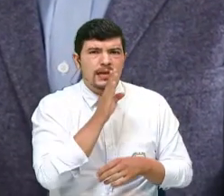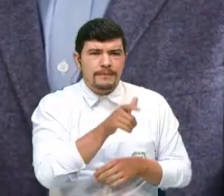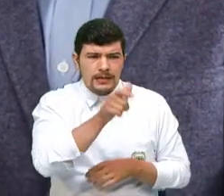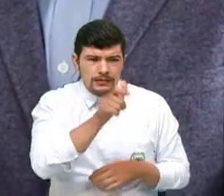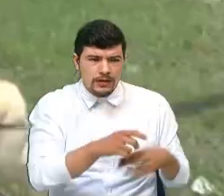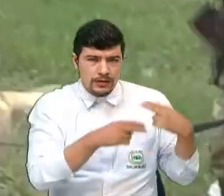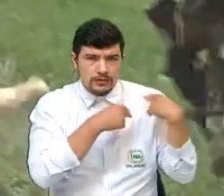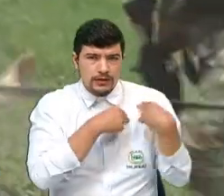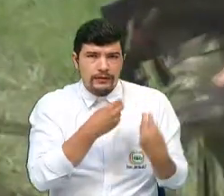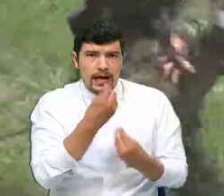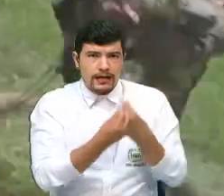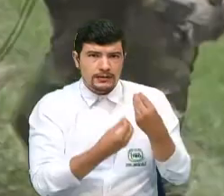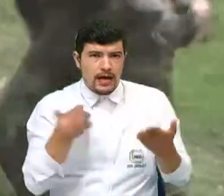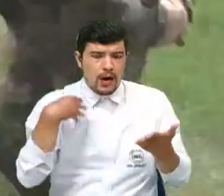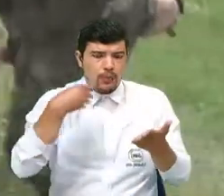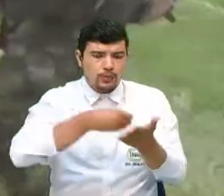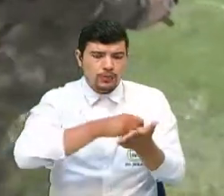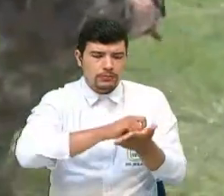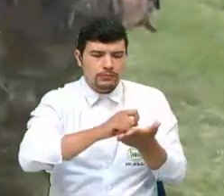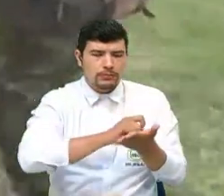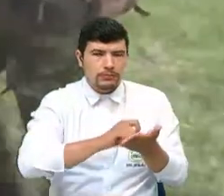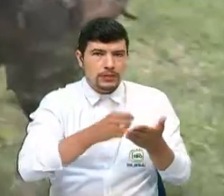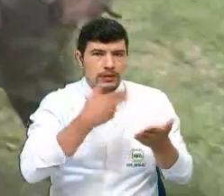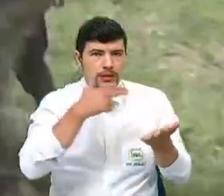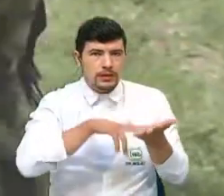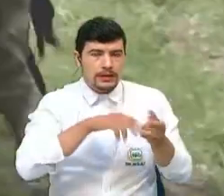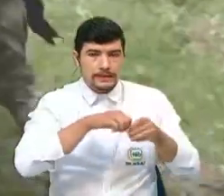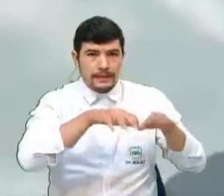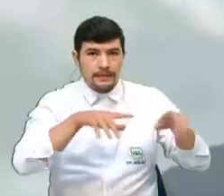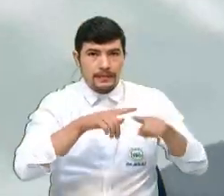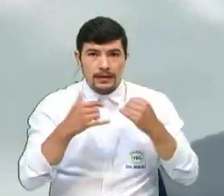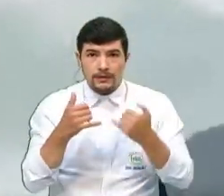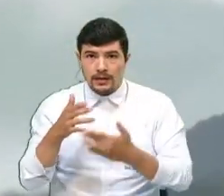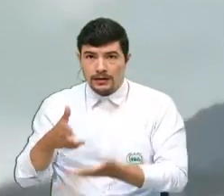panfletos que han salido. Por su parte, las autoridades también indicaron que tras